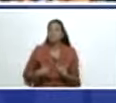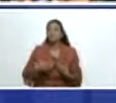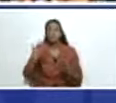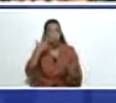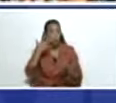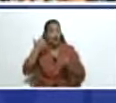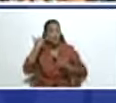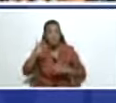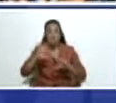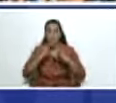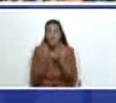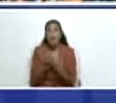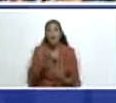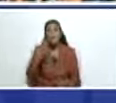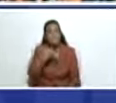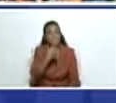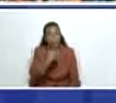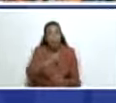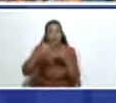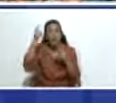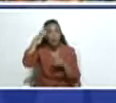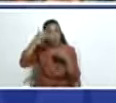Táchira. Pronto vamos al Táchira.